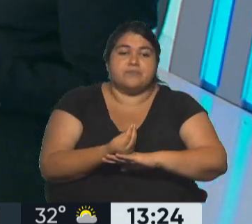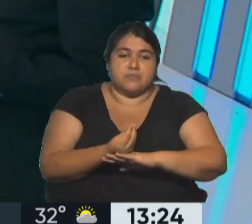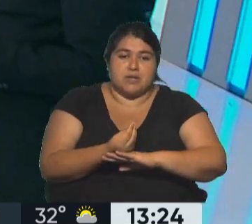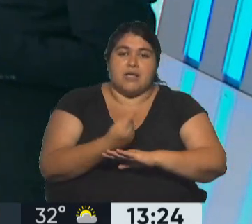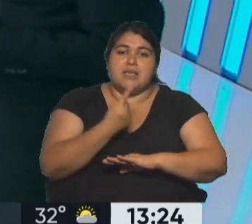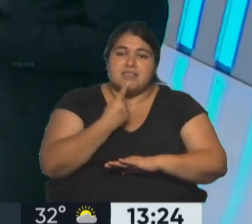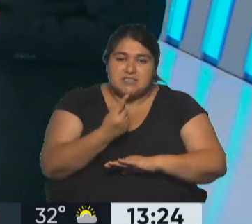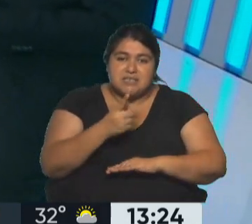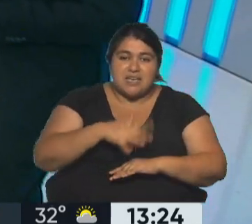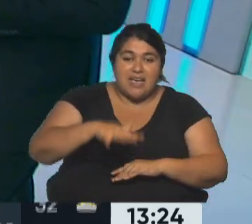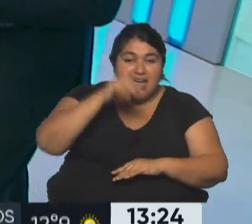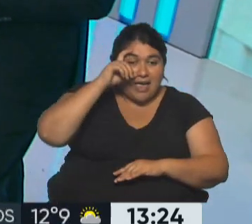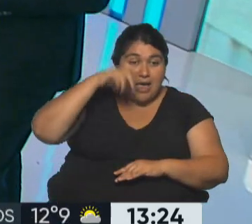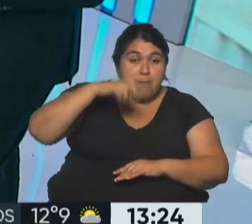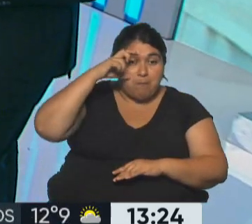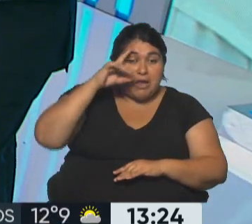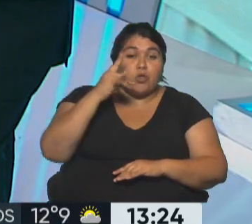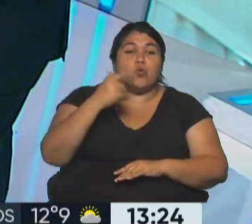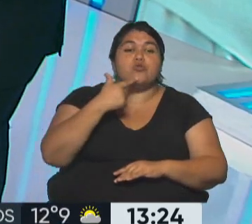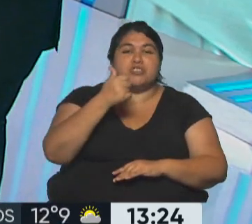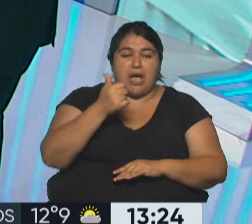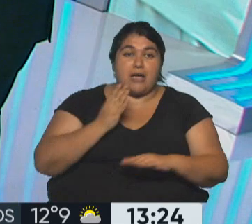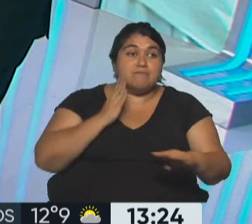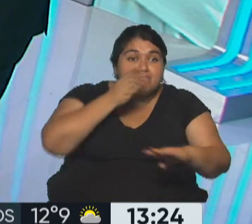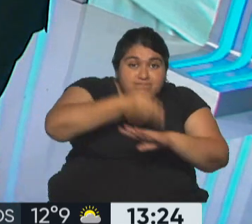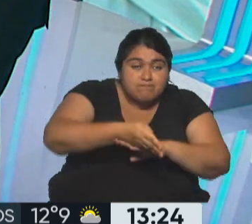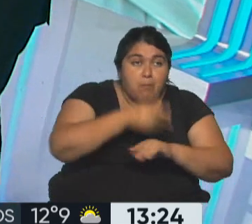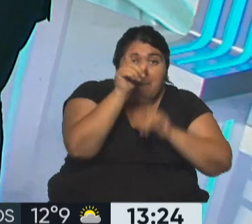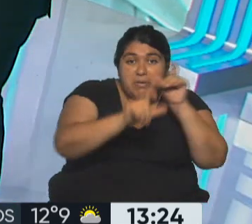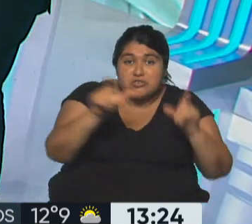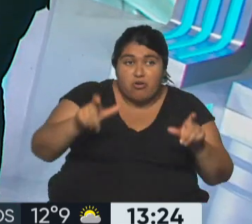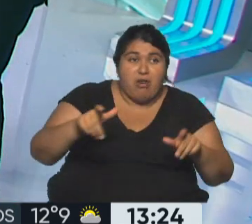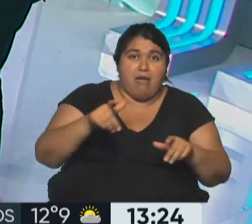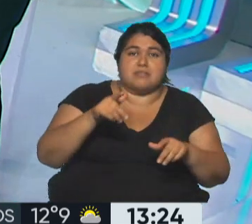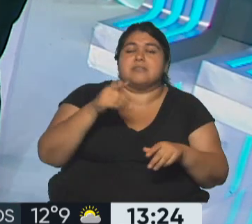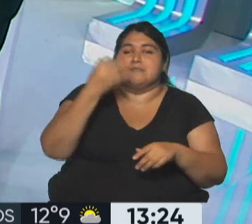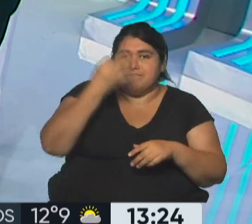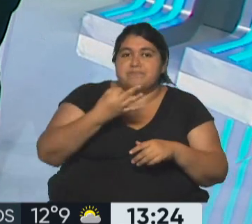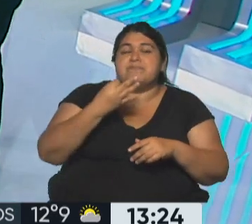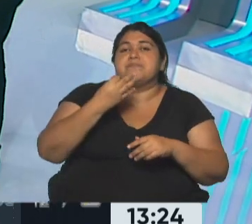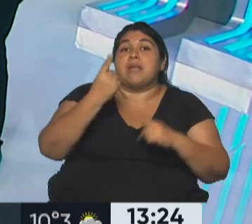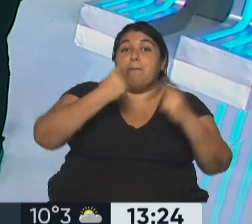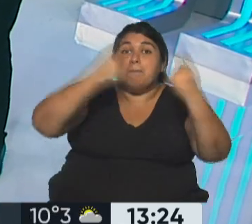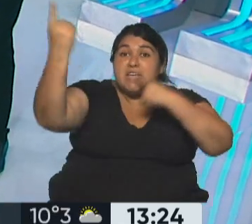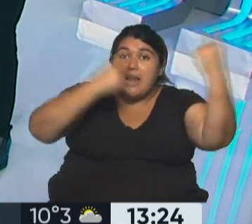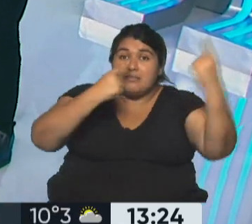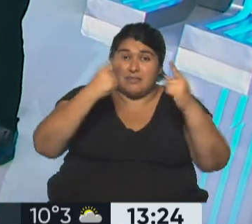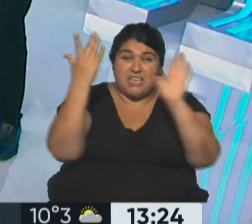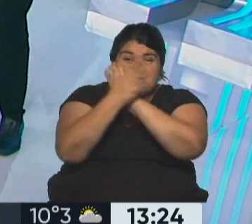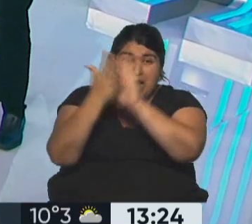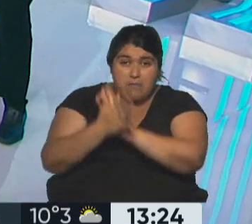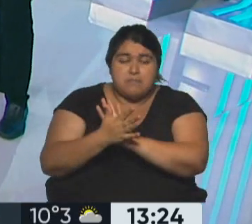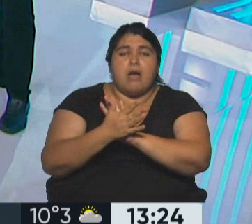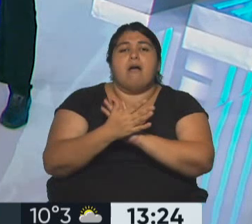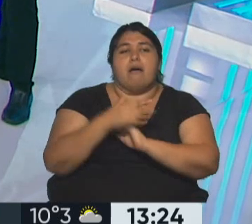ir a Lampedusa y decir los migrantes son personas. Un inmigrante tiene derecho. Y a partir de ahí su política va a ser,